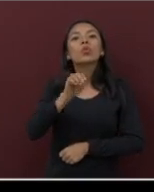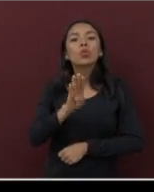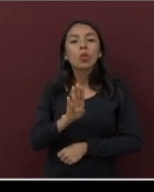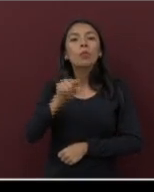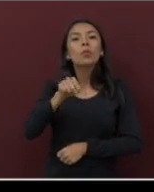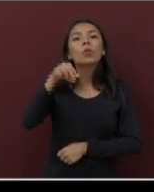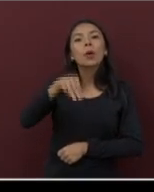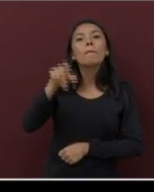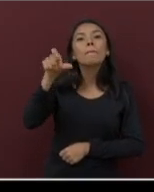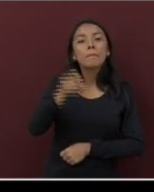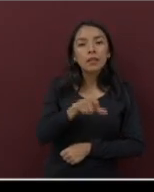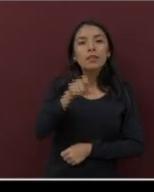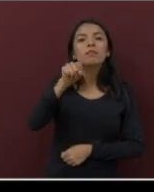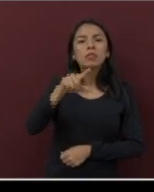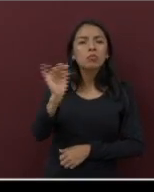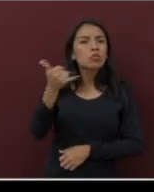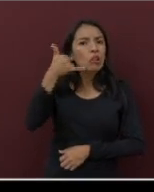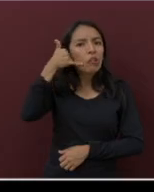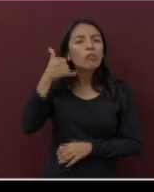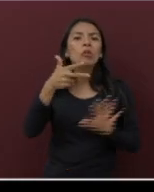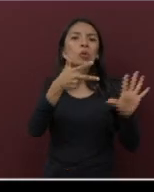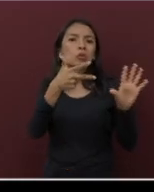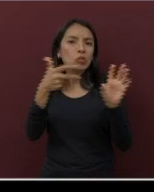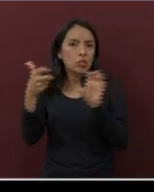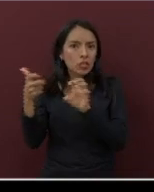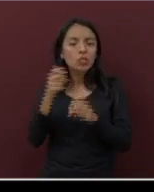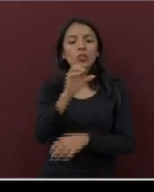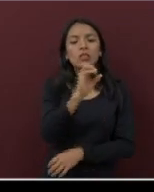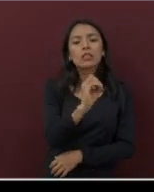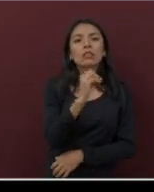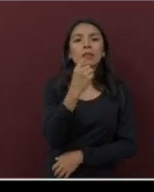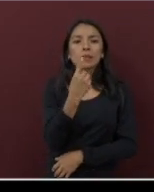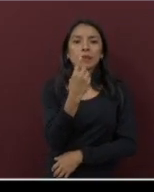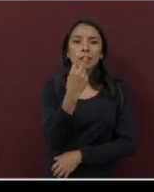coronavirus.veracruz.gob.mx, así también en el teléfono